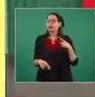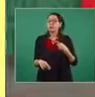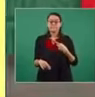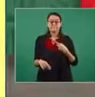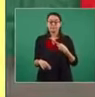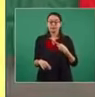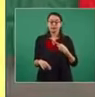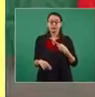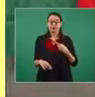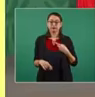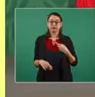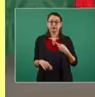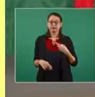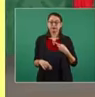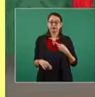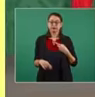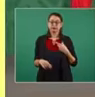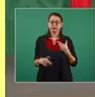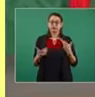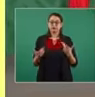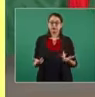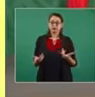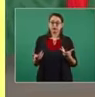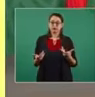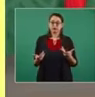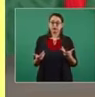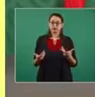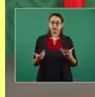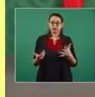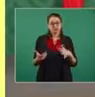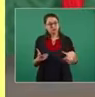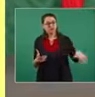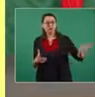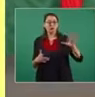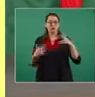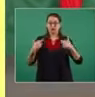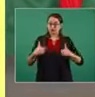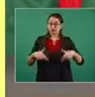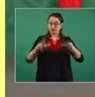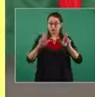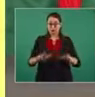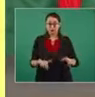hablar en nombre de todos los mexicanos,